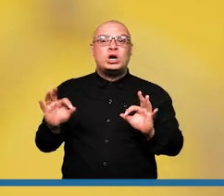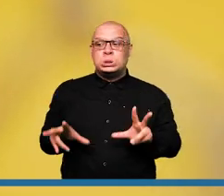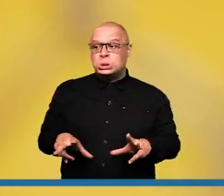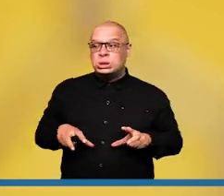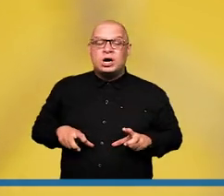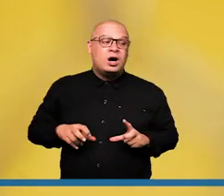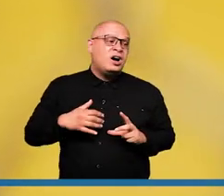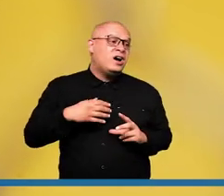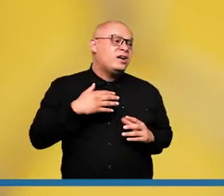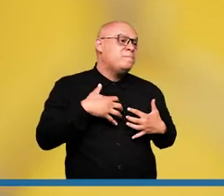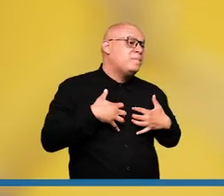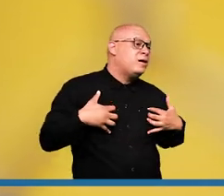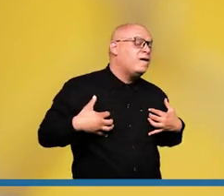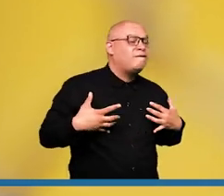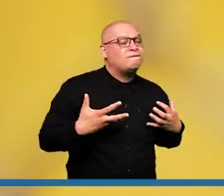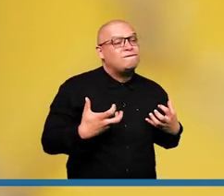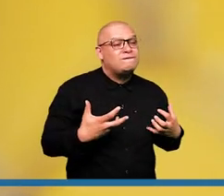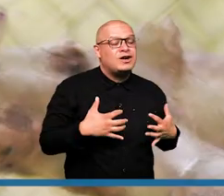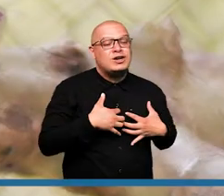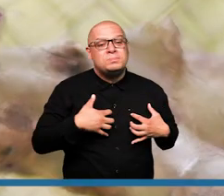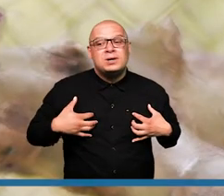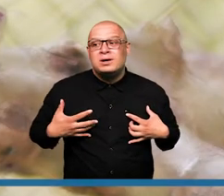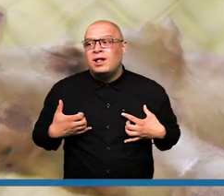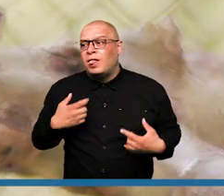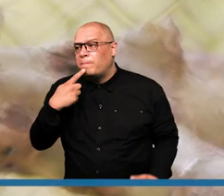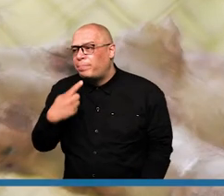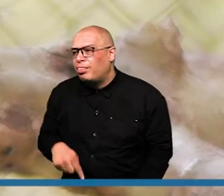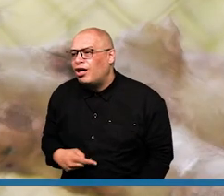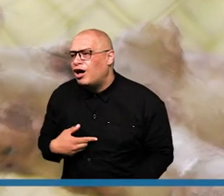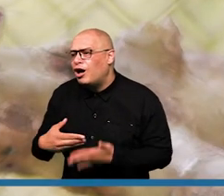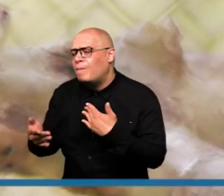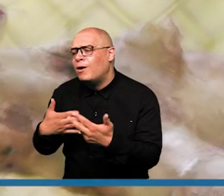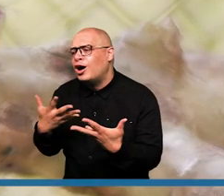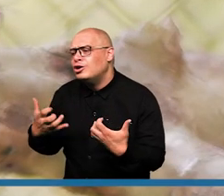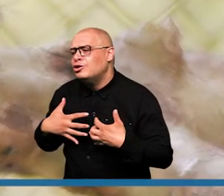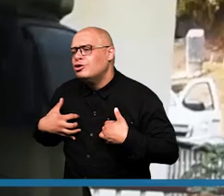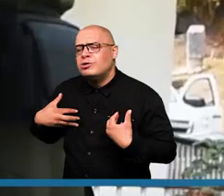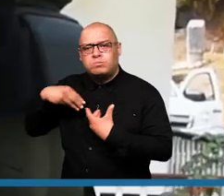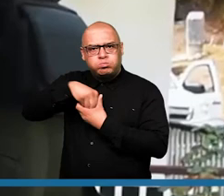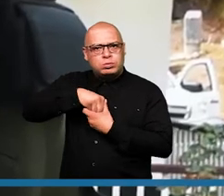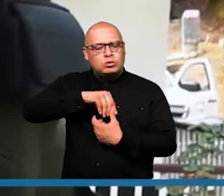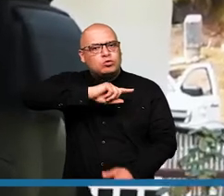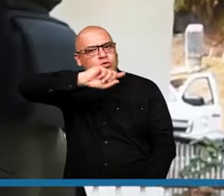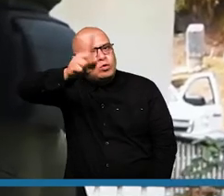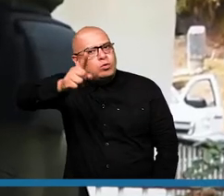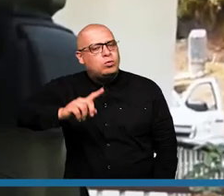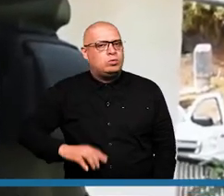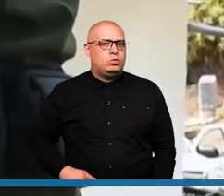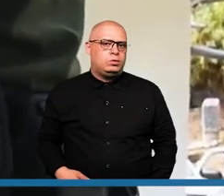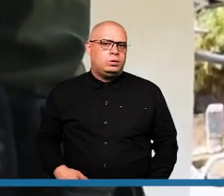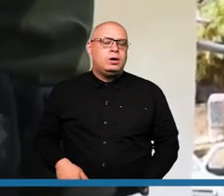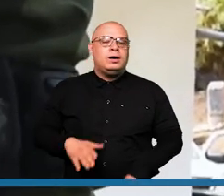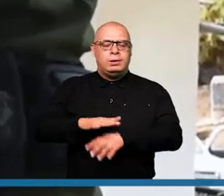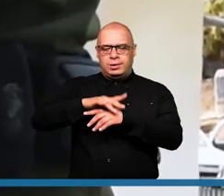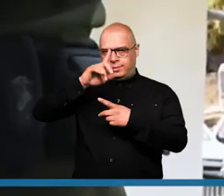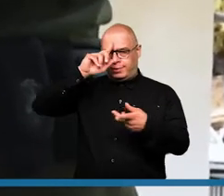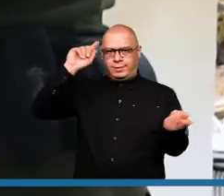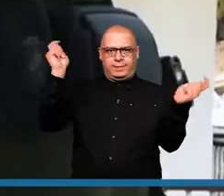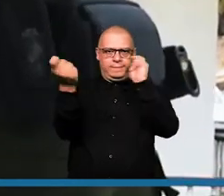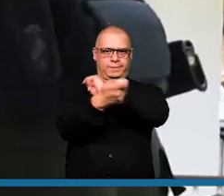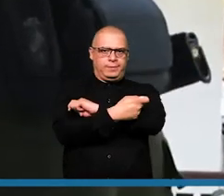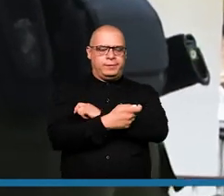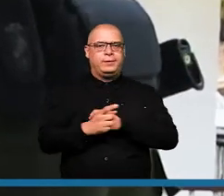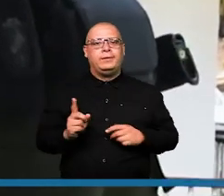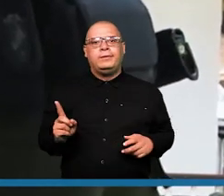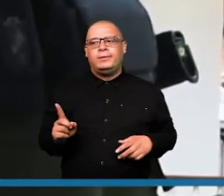humano siempre querer tener un animalito privado de la libertad. Entonces se trata precisamente de cambiar un poco la cultura, es decir, no necesariamente de